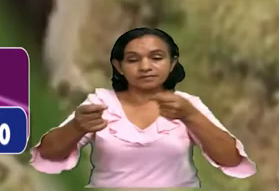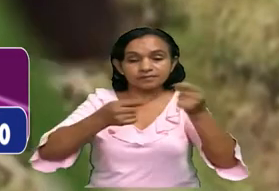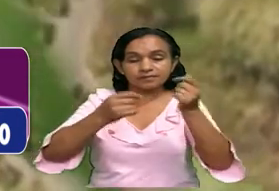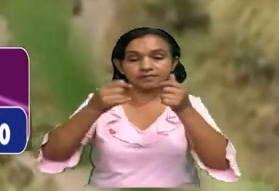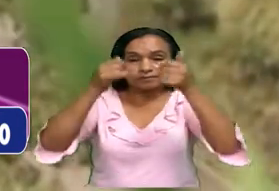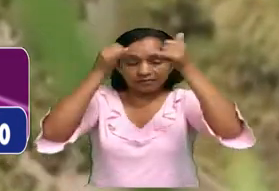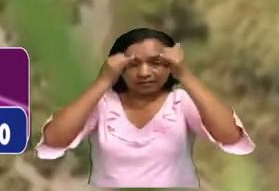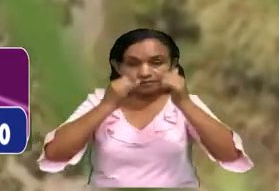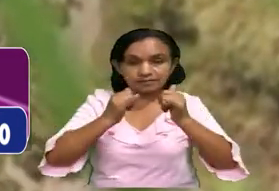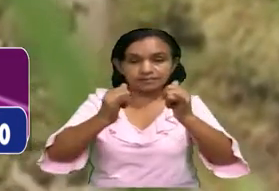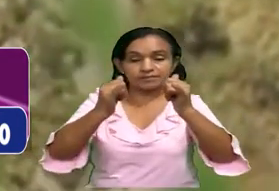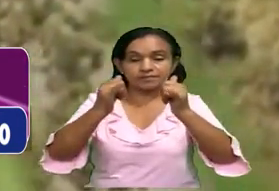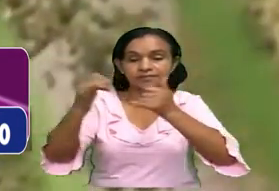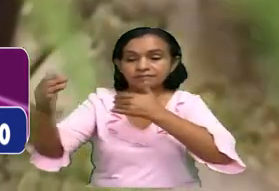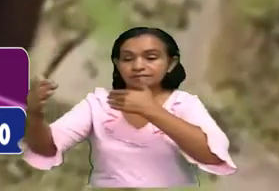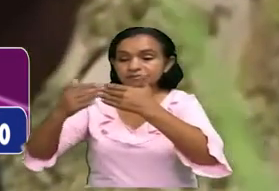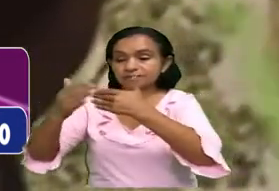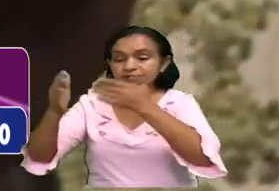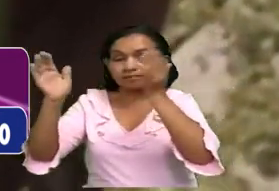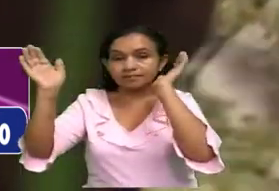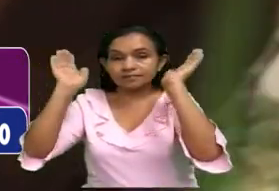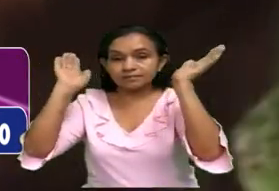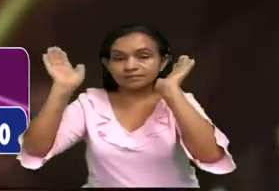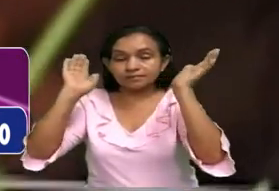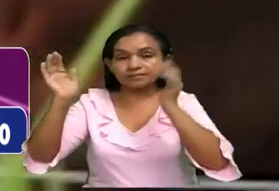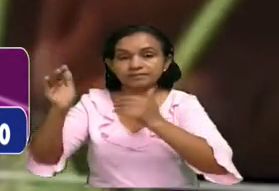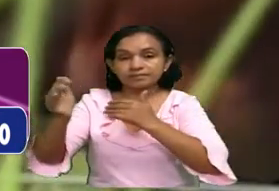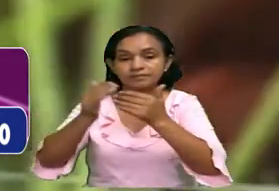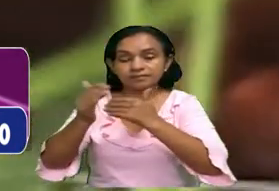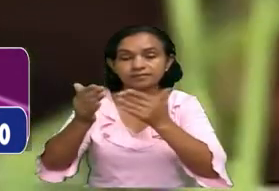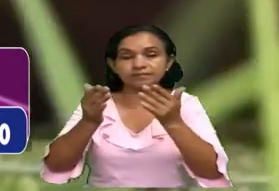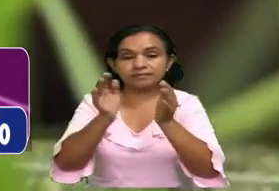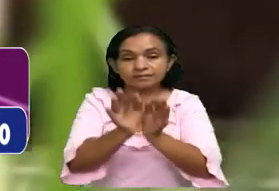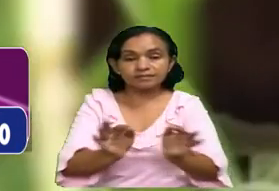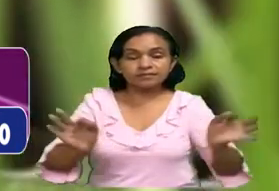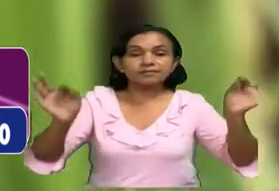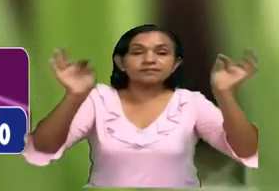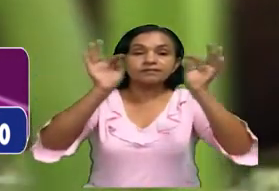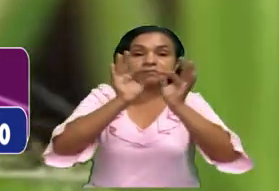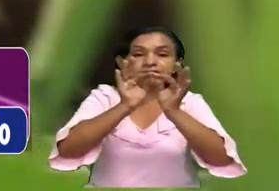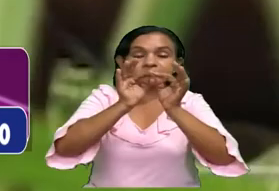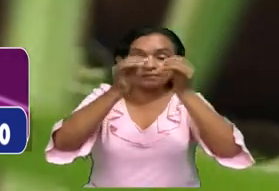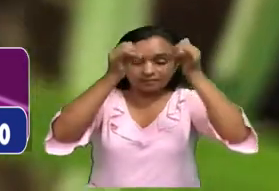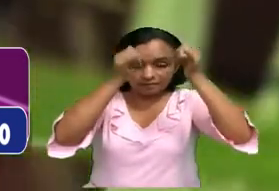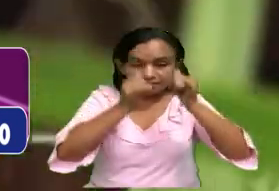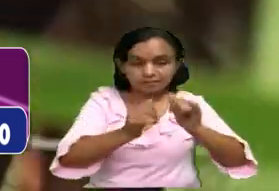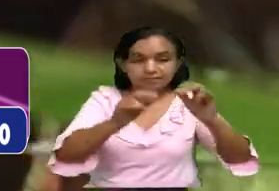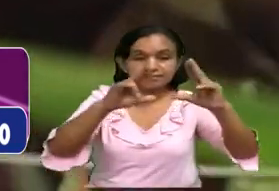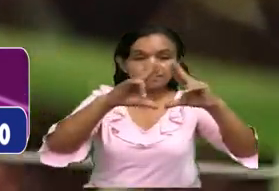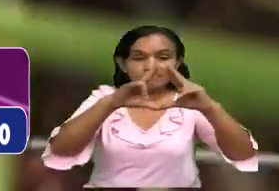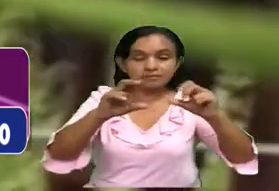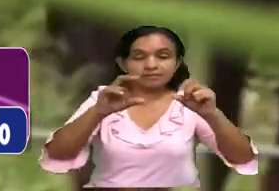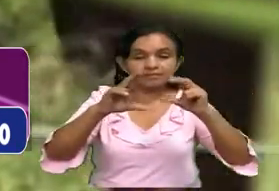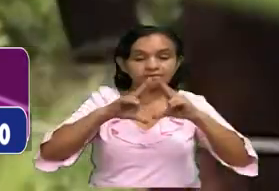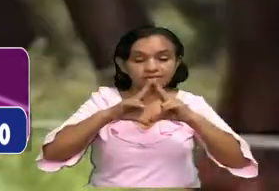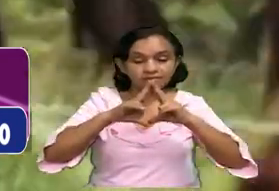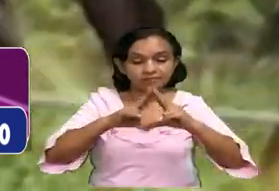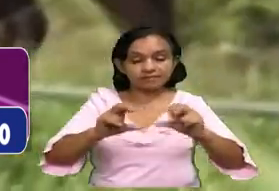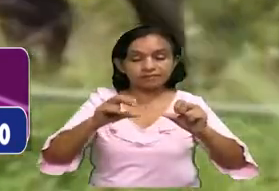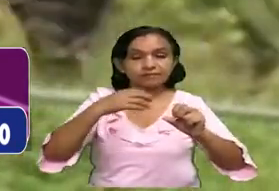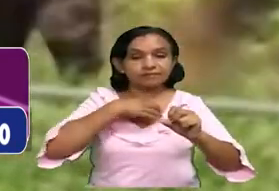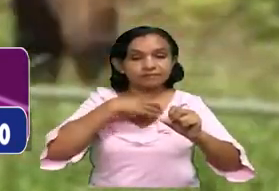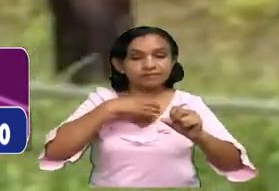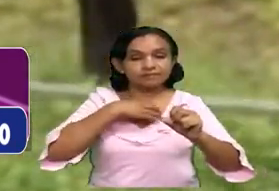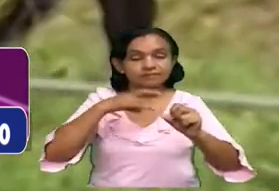son los mercados más cercanos. O sea, el mercado más importante para los ganaderos nicaragüenses es Nicaragua. Es